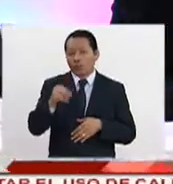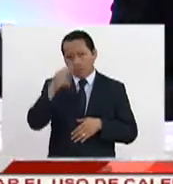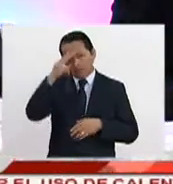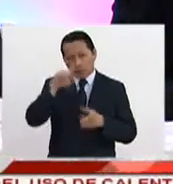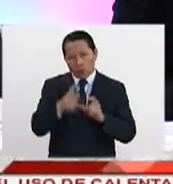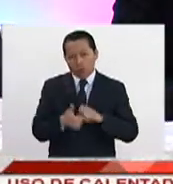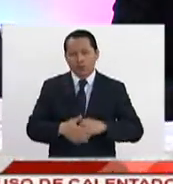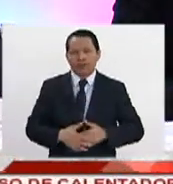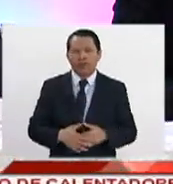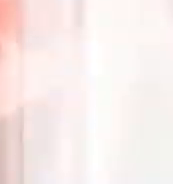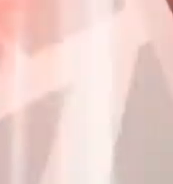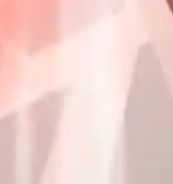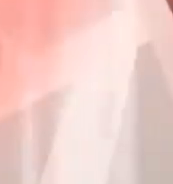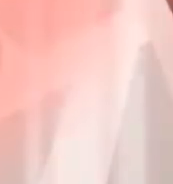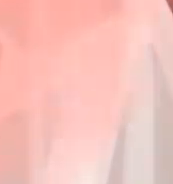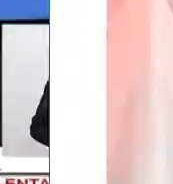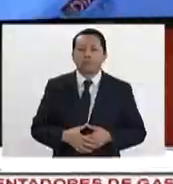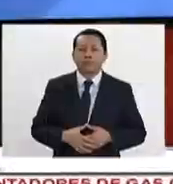Día.